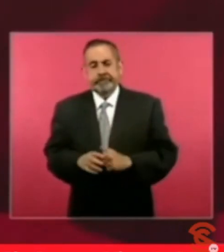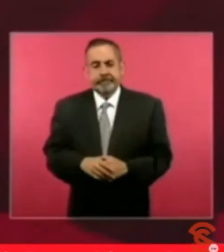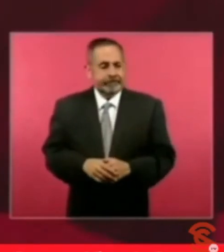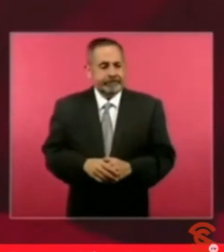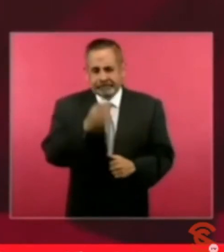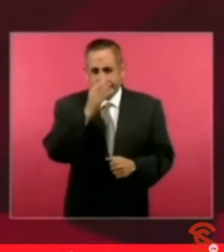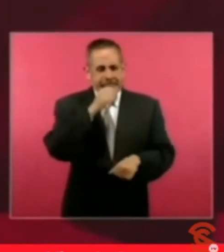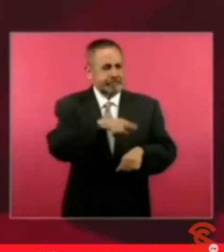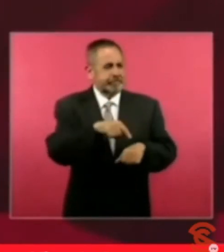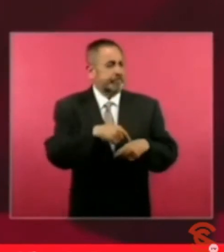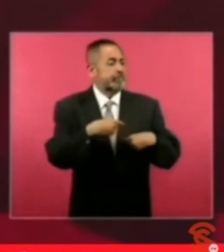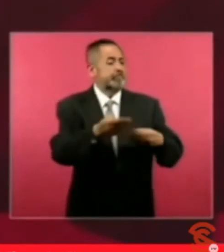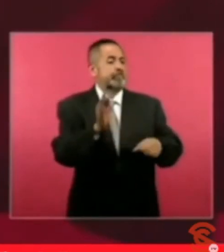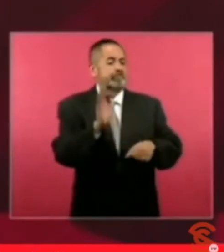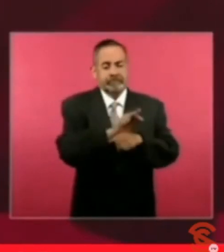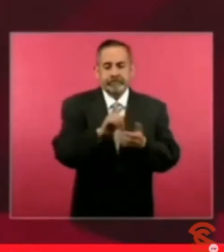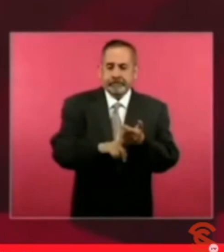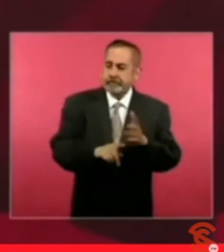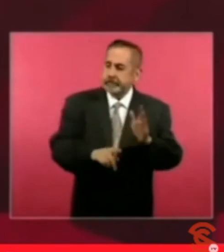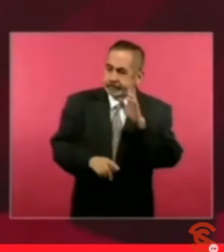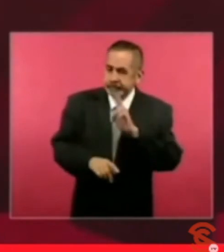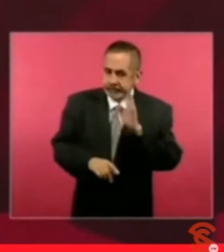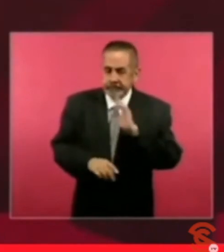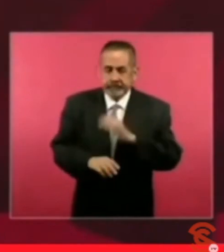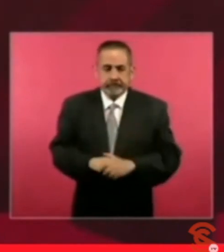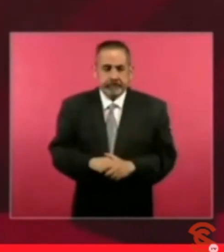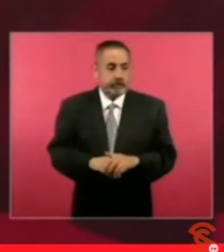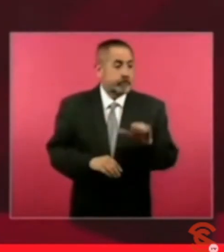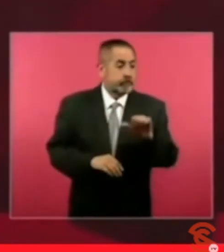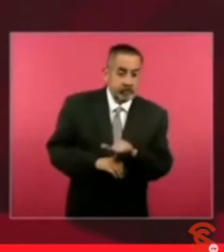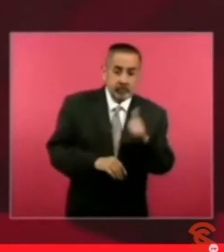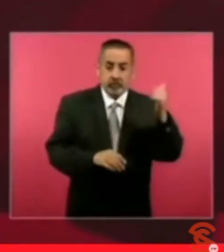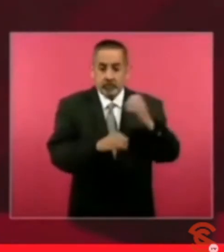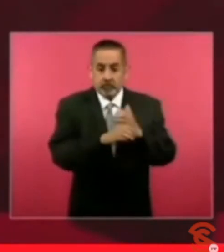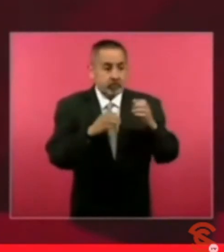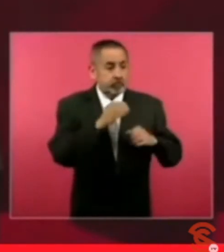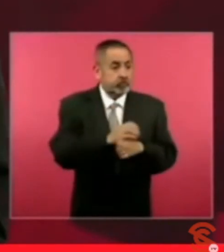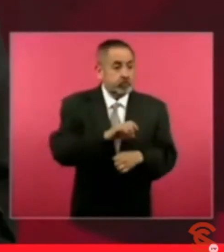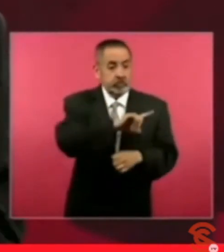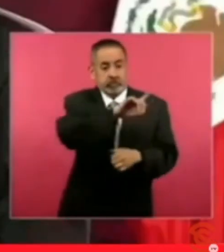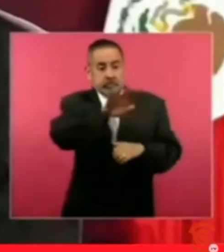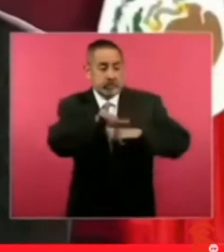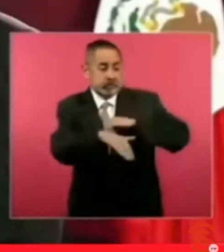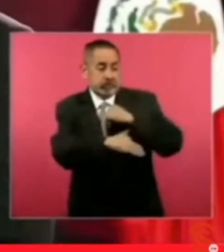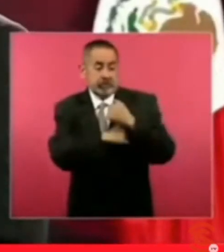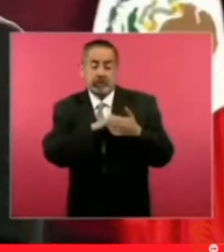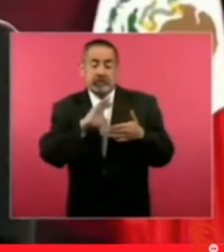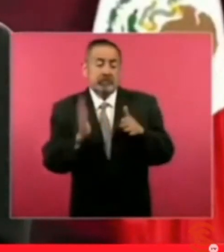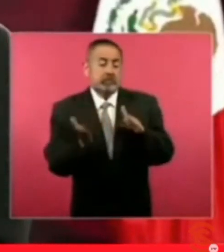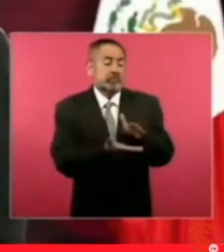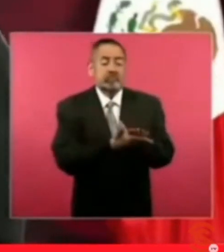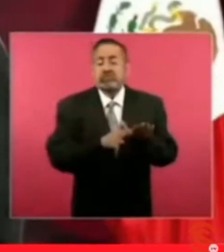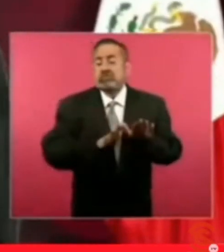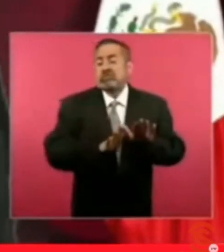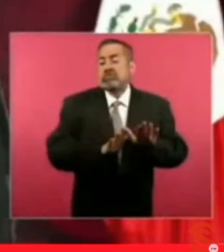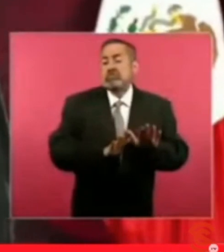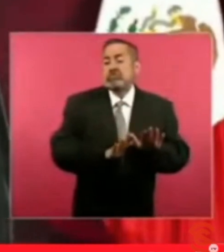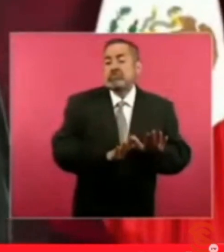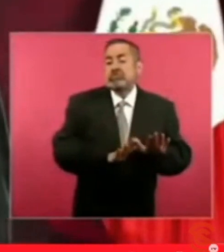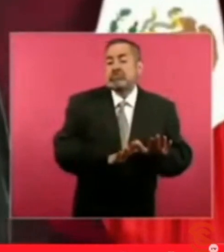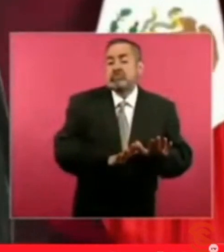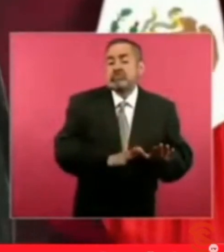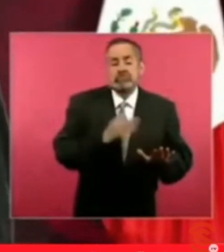En horas entrega amparos. Nada más que los otros asuntos los guarda, los tarda un